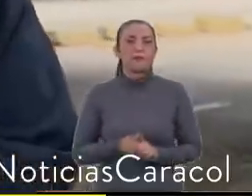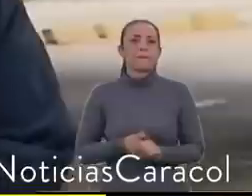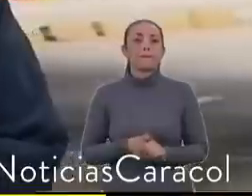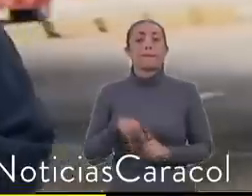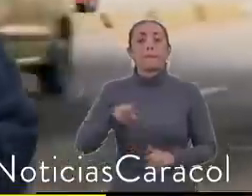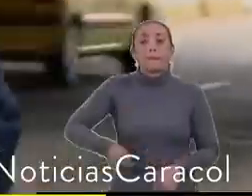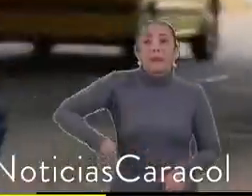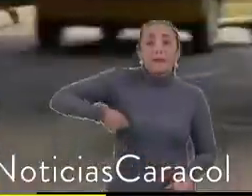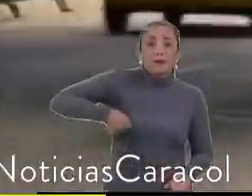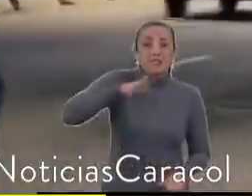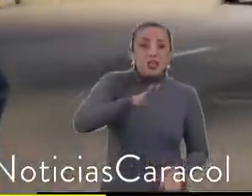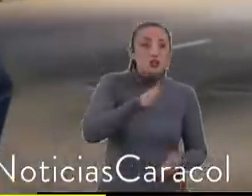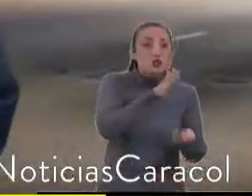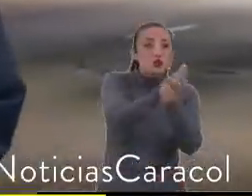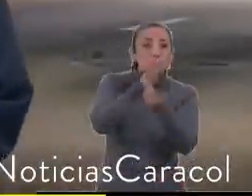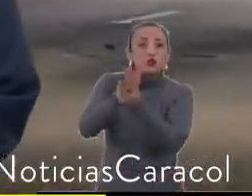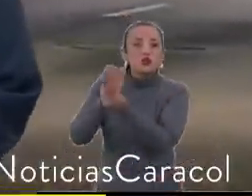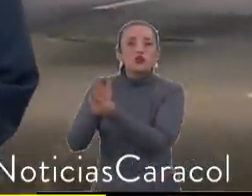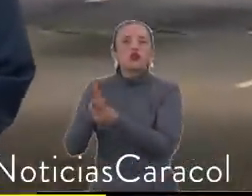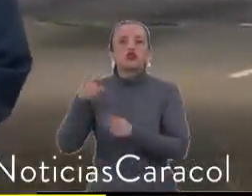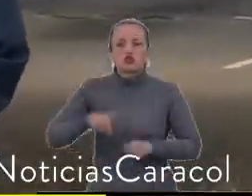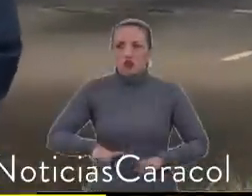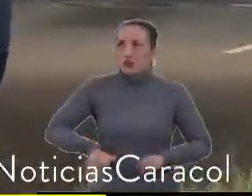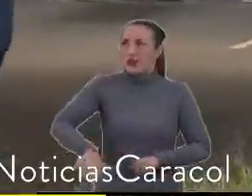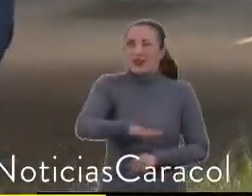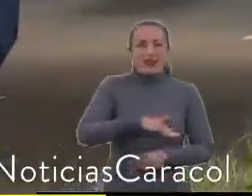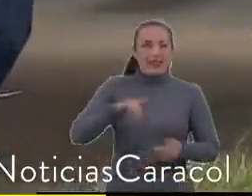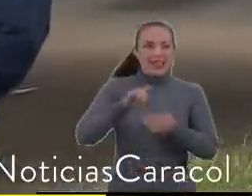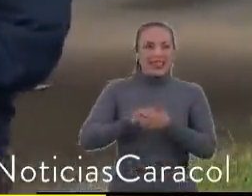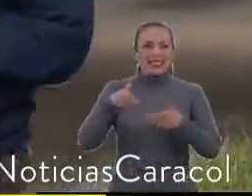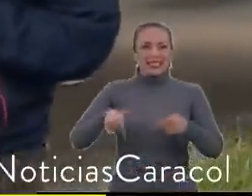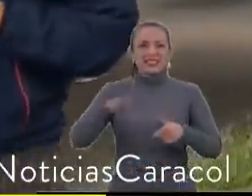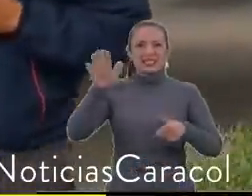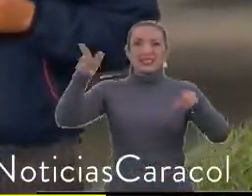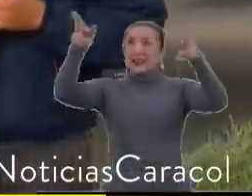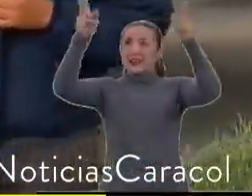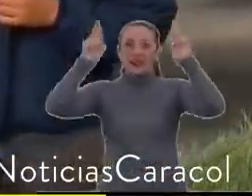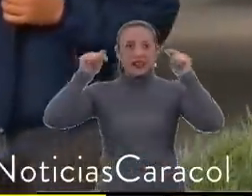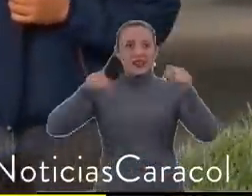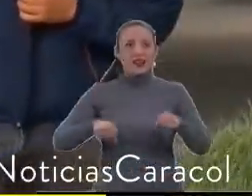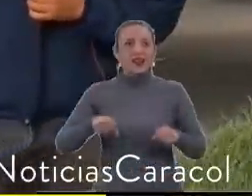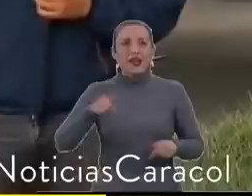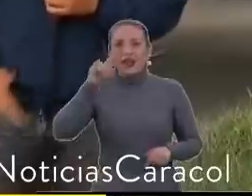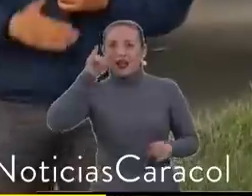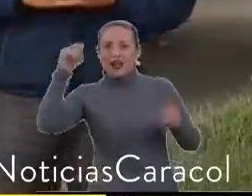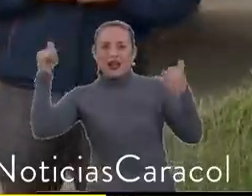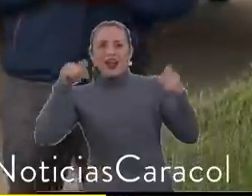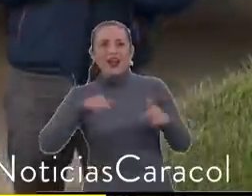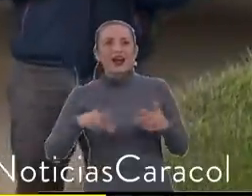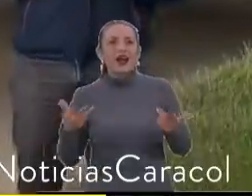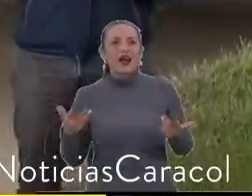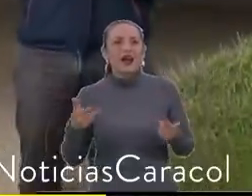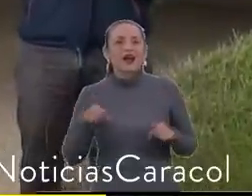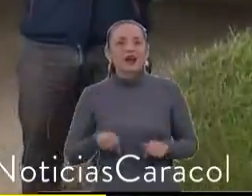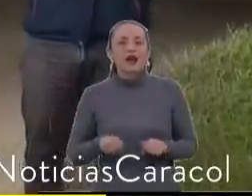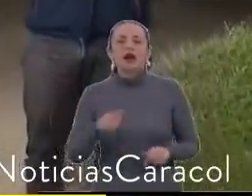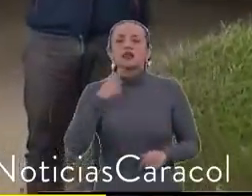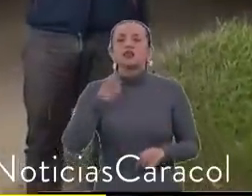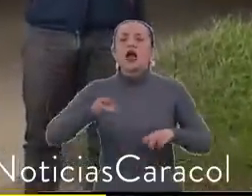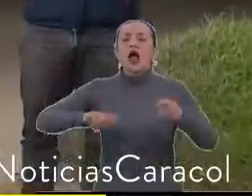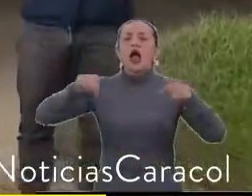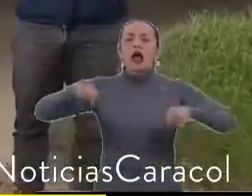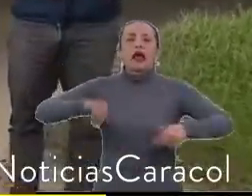mensajero buscó un punto ciego debajo de este puente vehicular donde no hay cámaras de seguridad, para asegurar que había sido víctima de